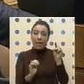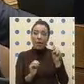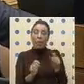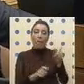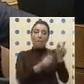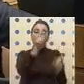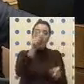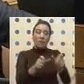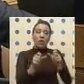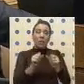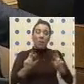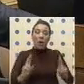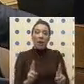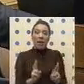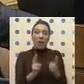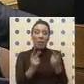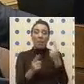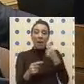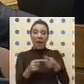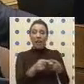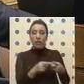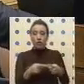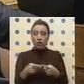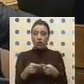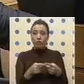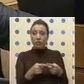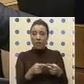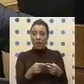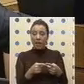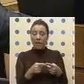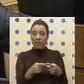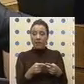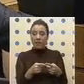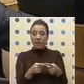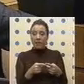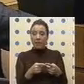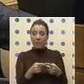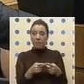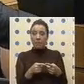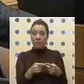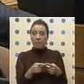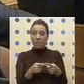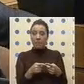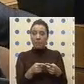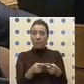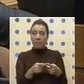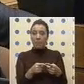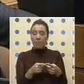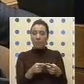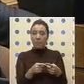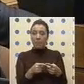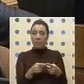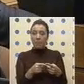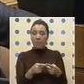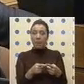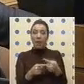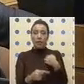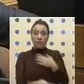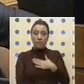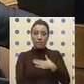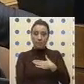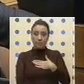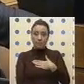que podemos recuperar para nuestra sociedad. Y eso es lo que muy pocas veces se dice. Yo quiero hoy